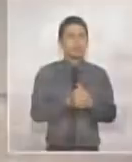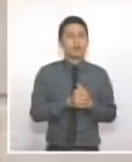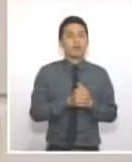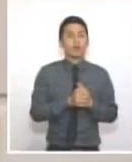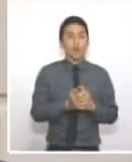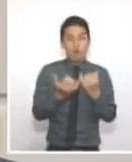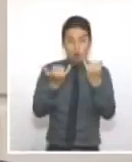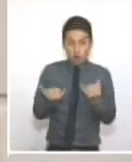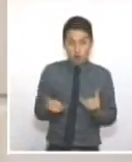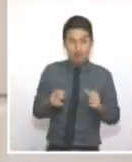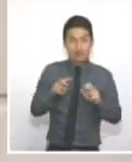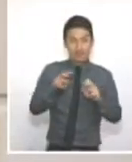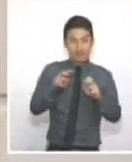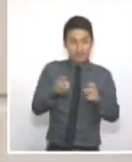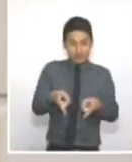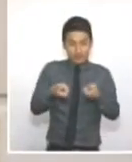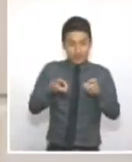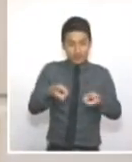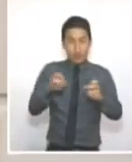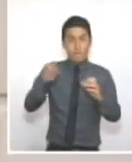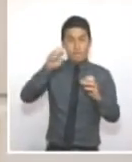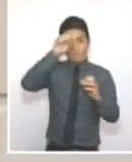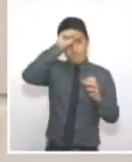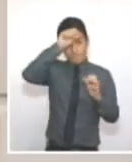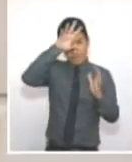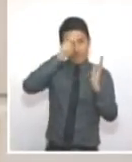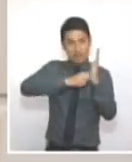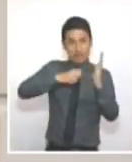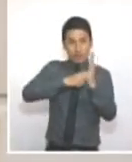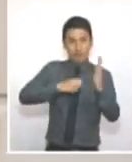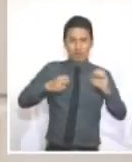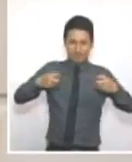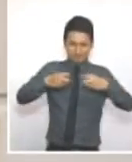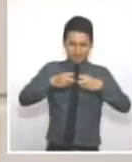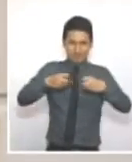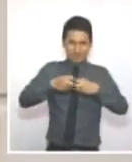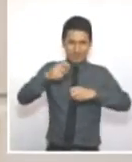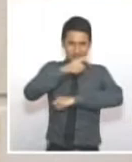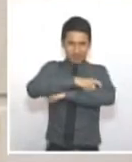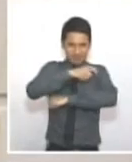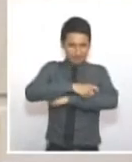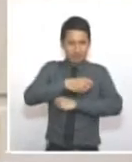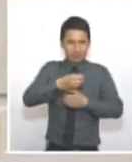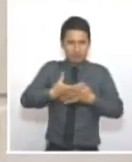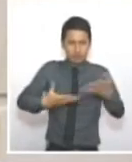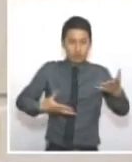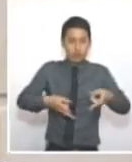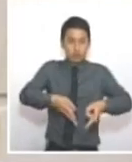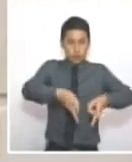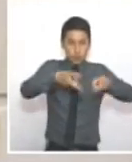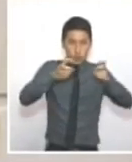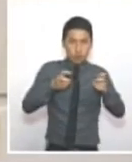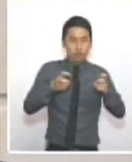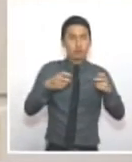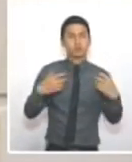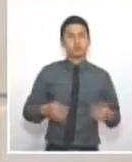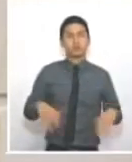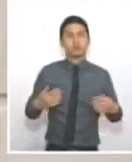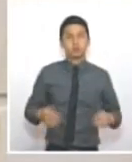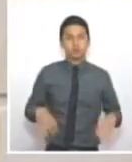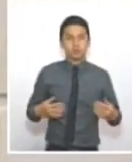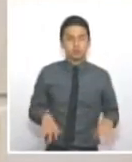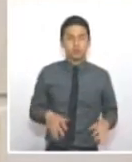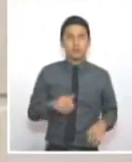La explotación minero-energética se ha convertido en un fenómeno todavía más grande que el